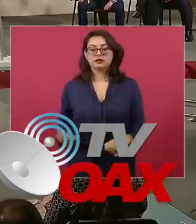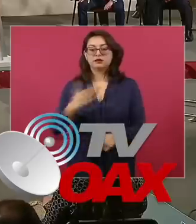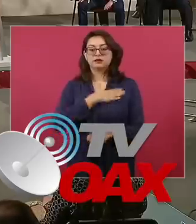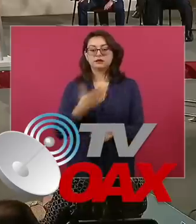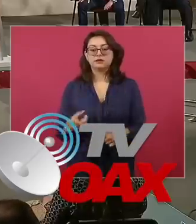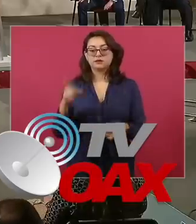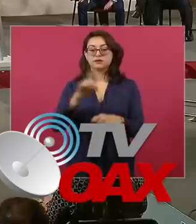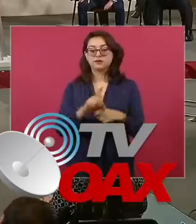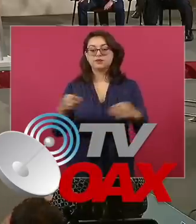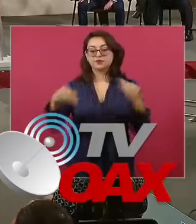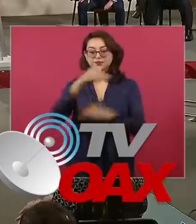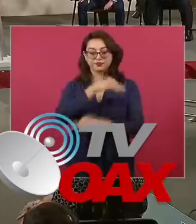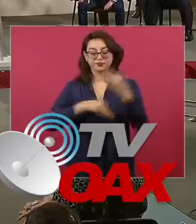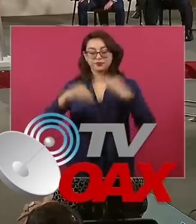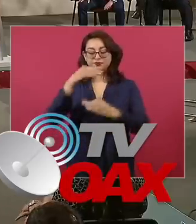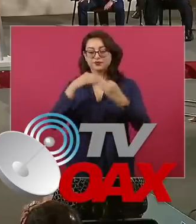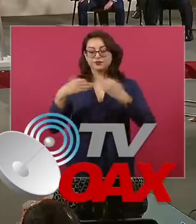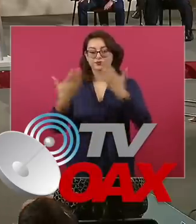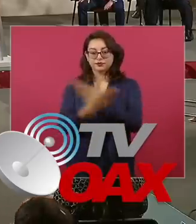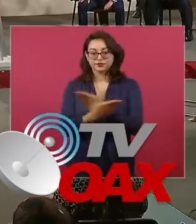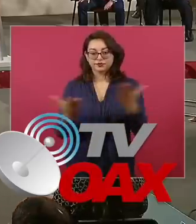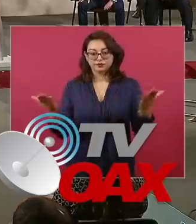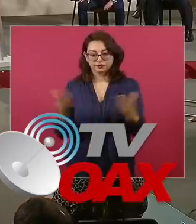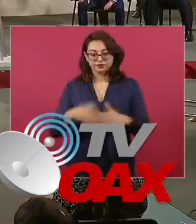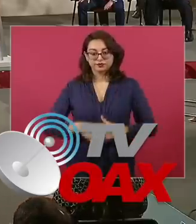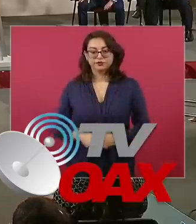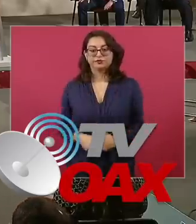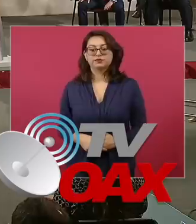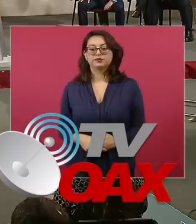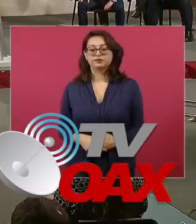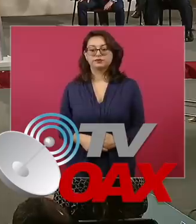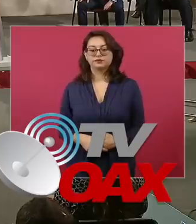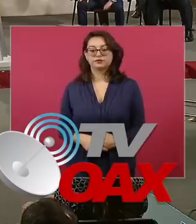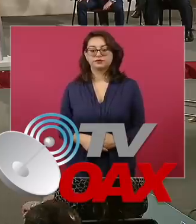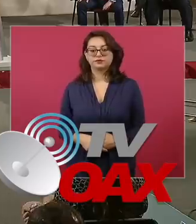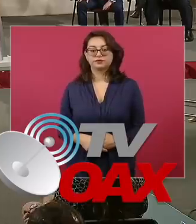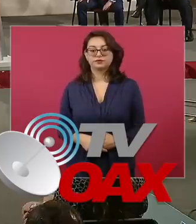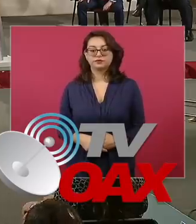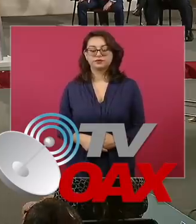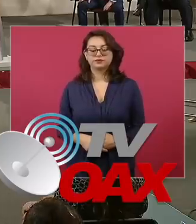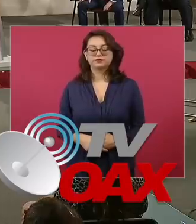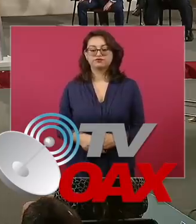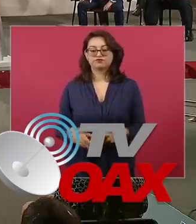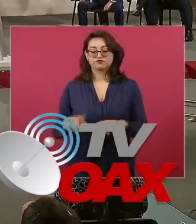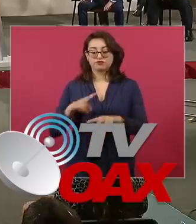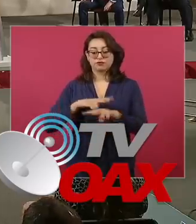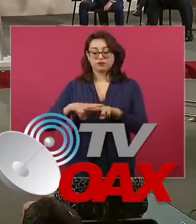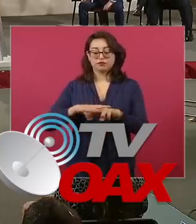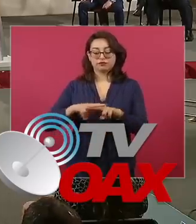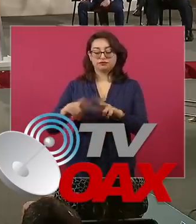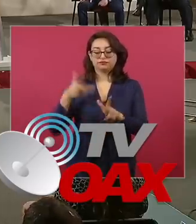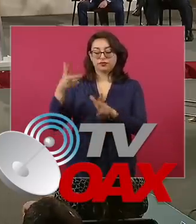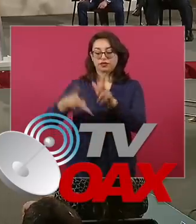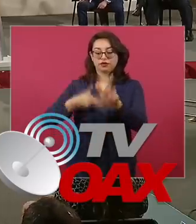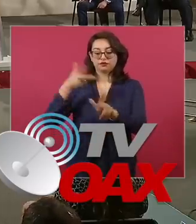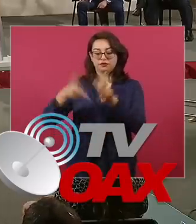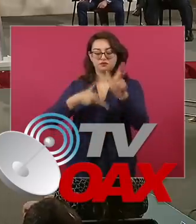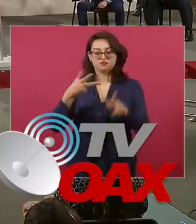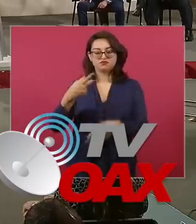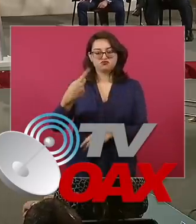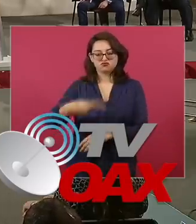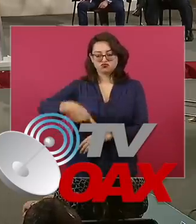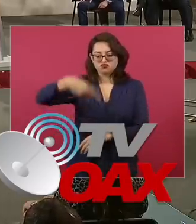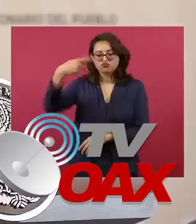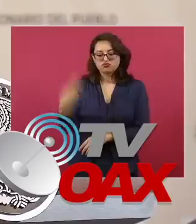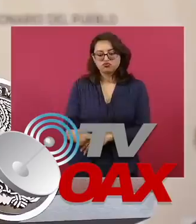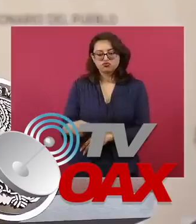Hoy más que nunca decimos con orgullo que este es un tren para México, hecho en México,